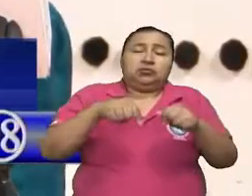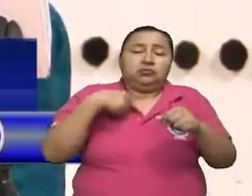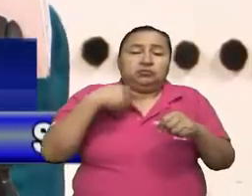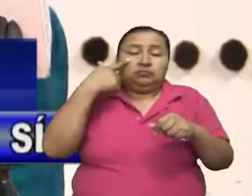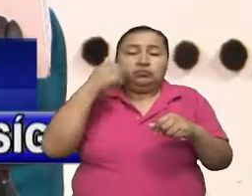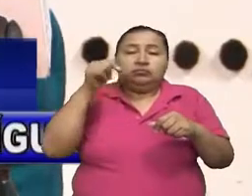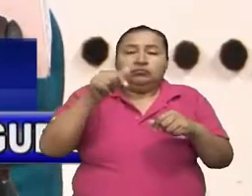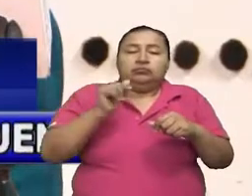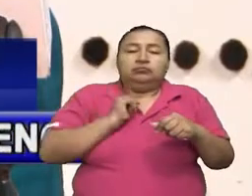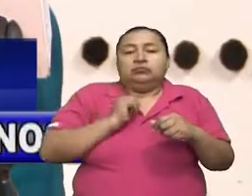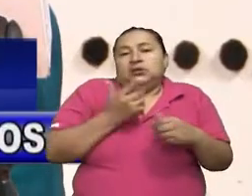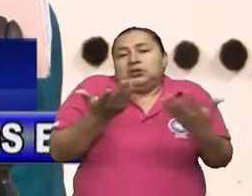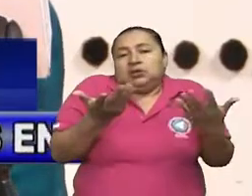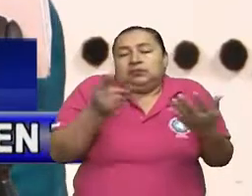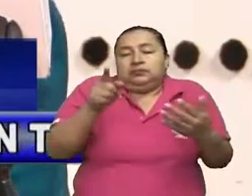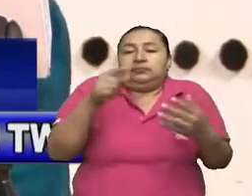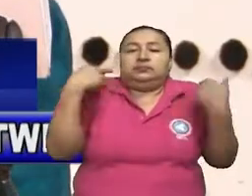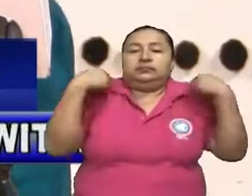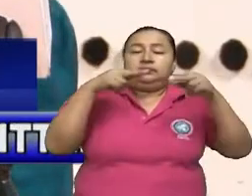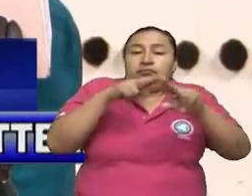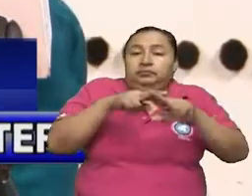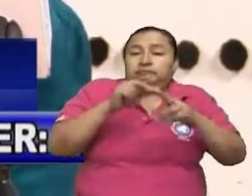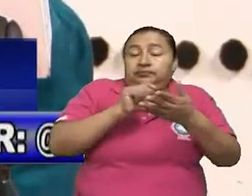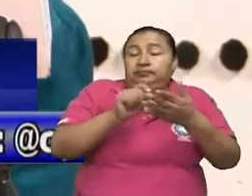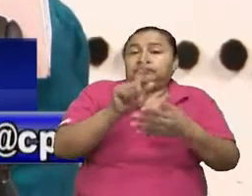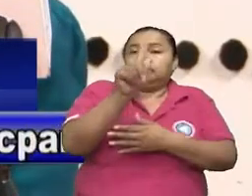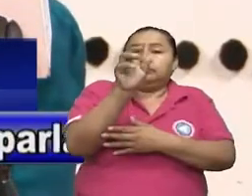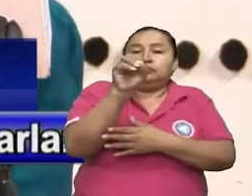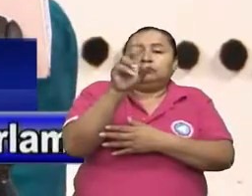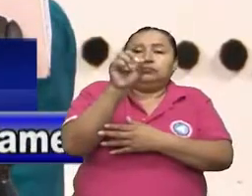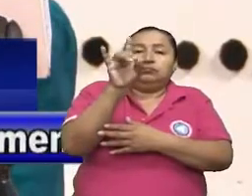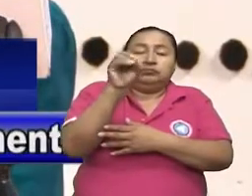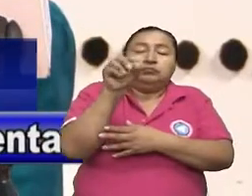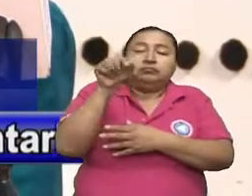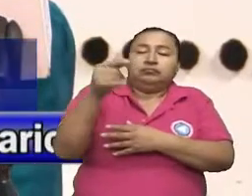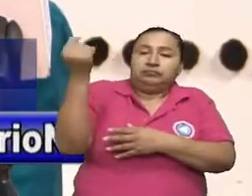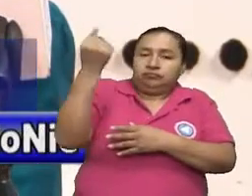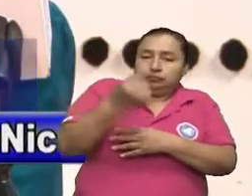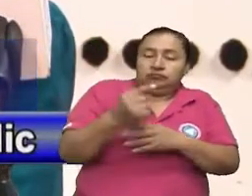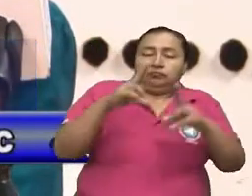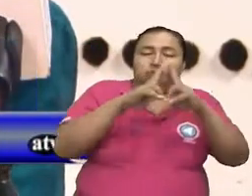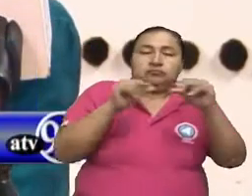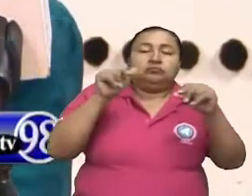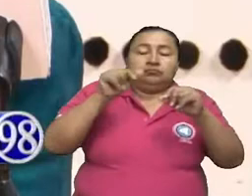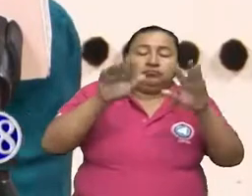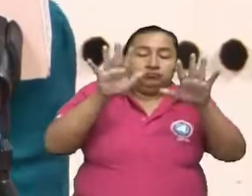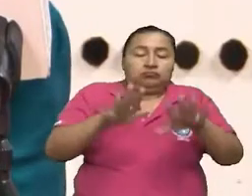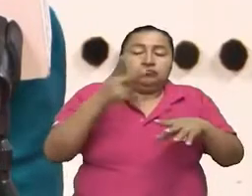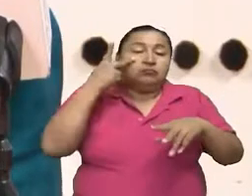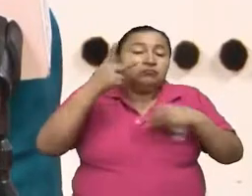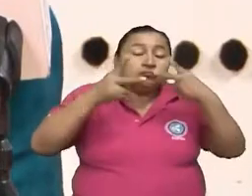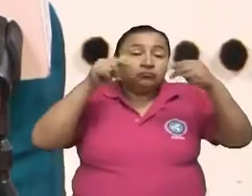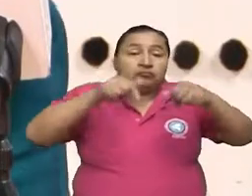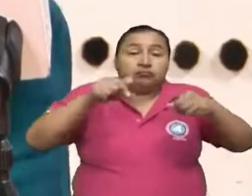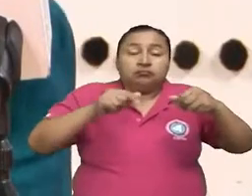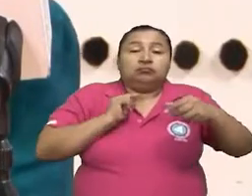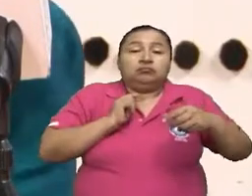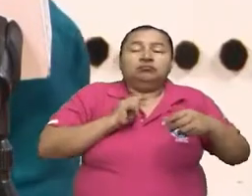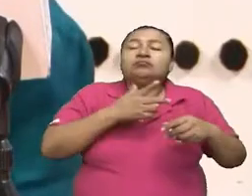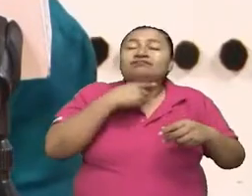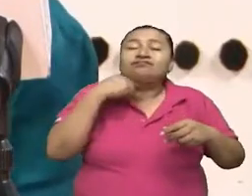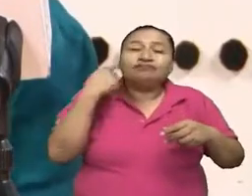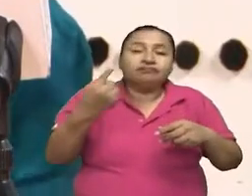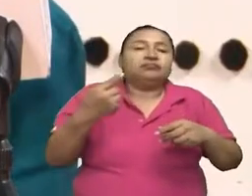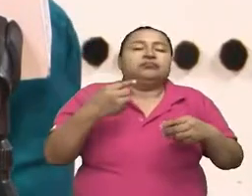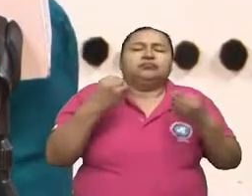a poner al maestro Toledo, que vino a Nicaragua, que estuvo aquí, que francamente